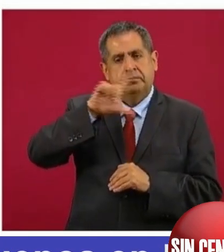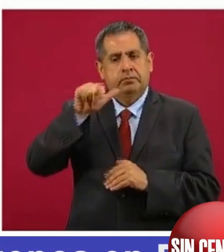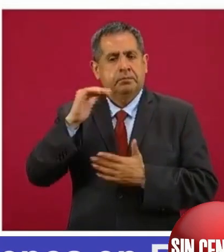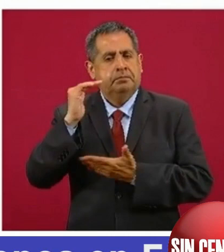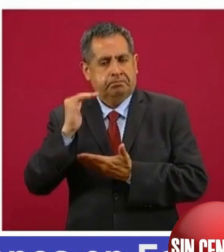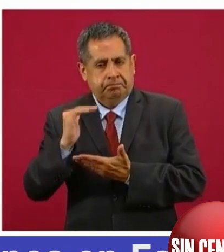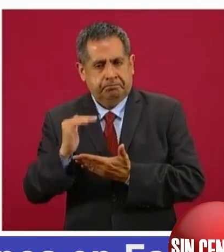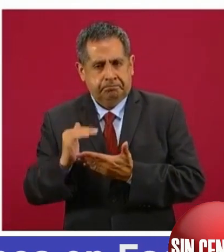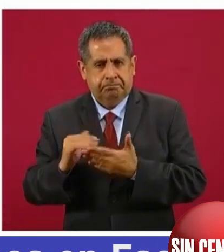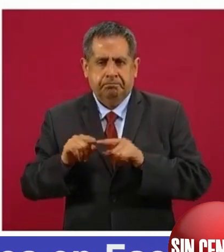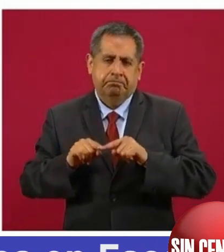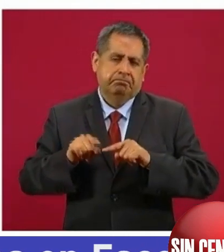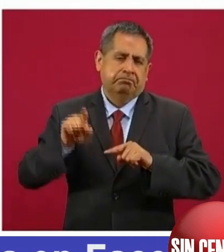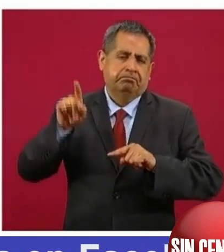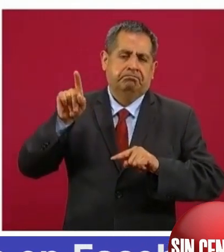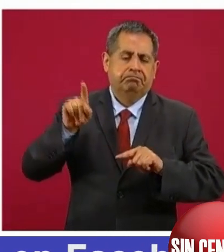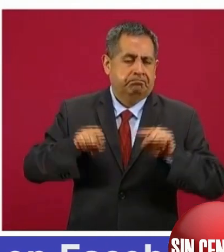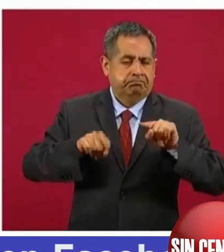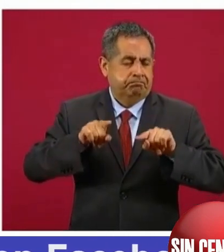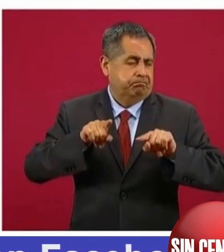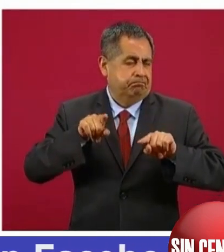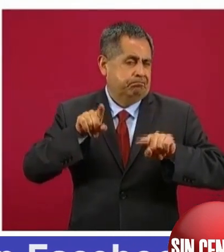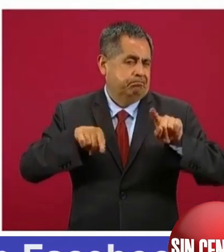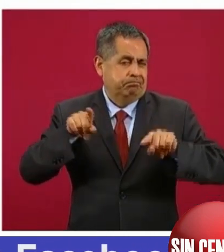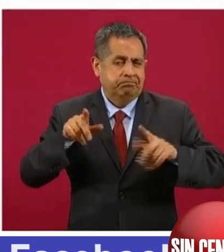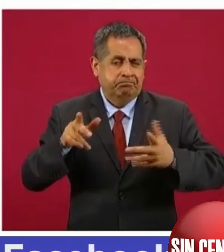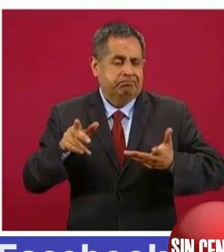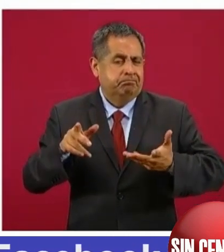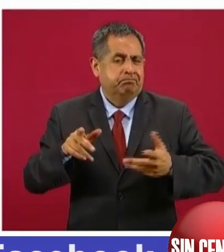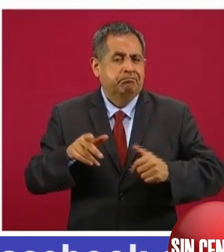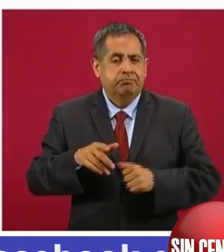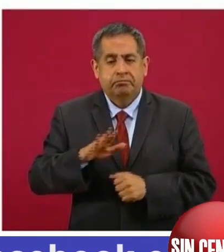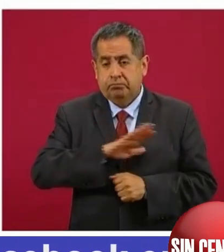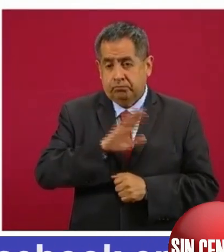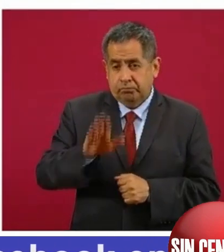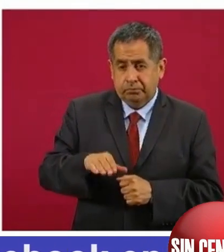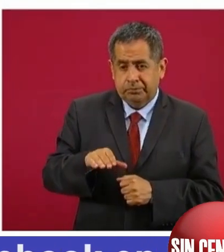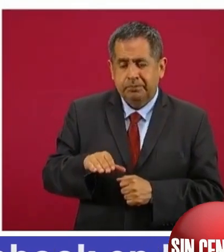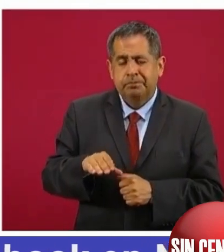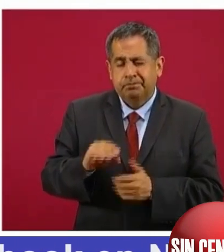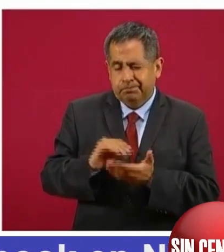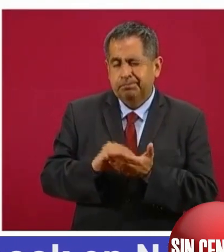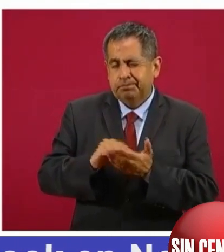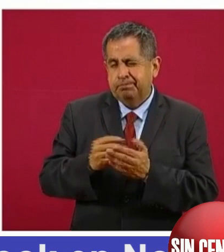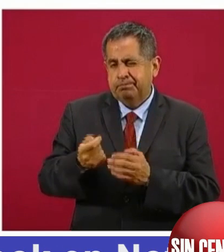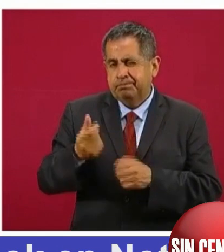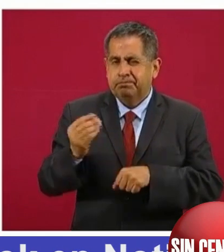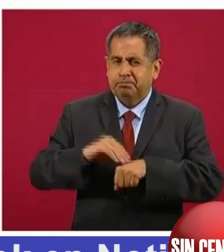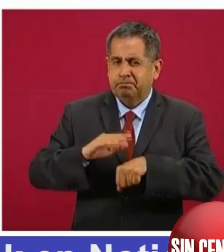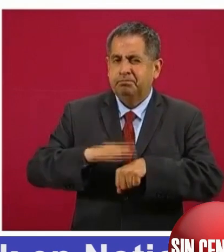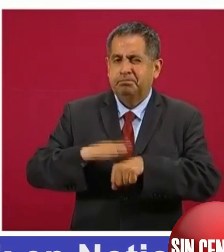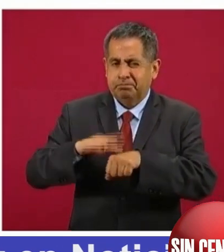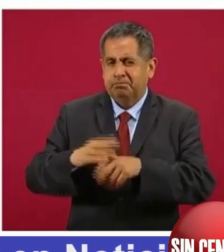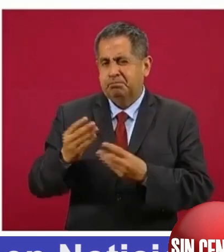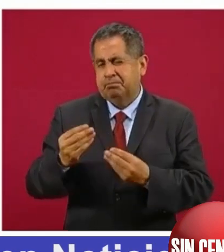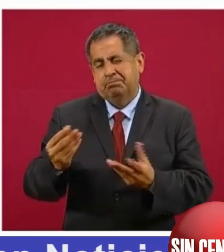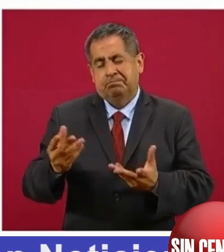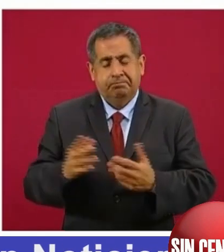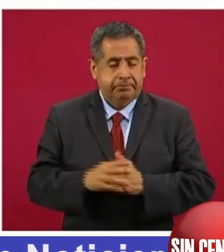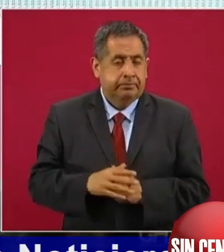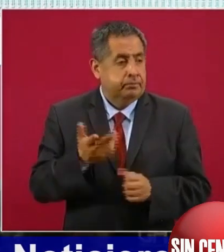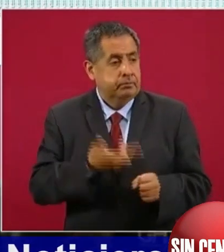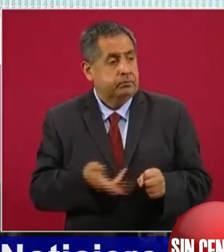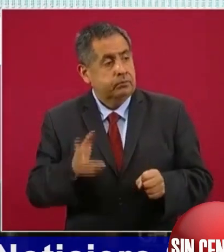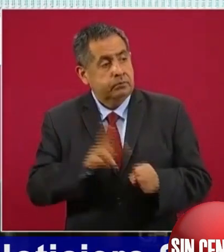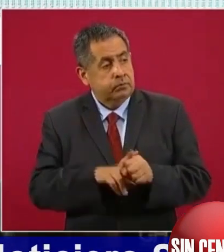reducción, incremento y en esta última semana reducción. La mortalidad también ha tenido un poco de incremento, la siguiente, y la ocupación